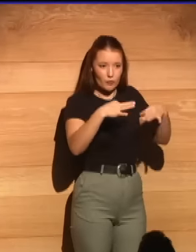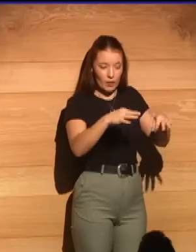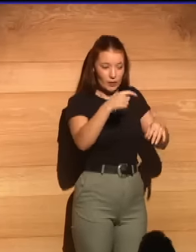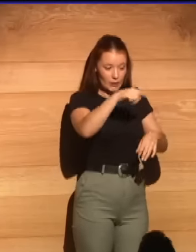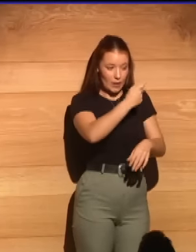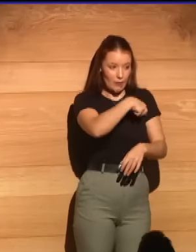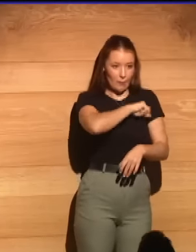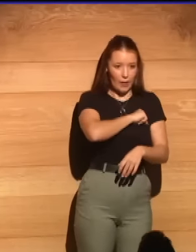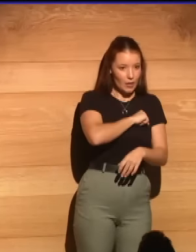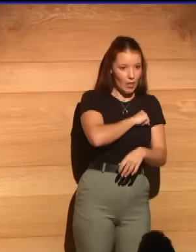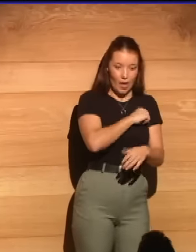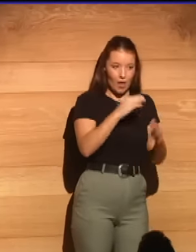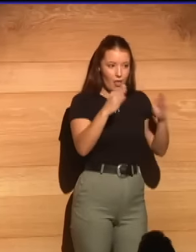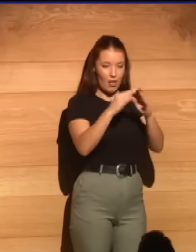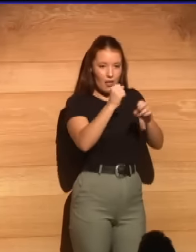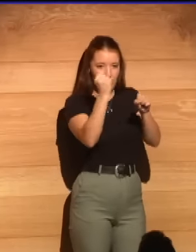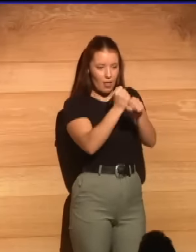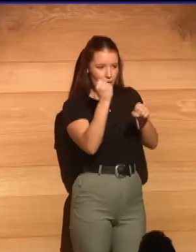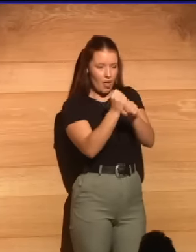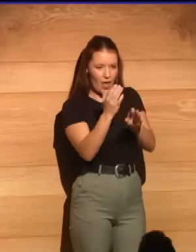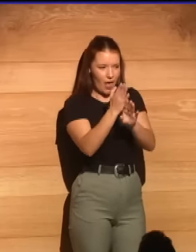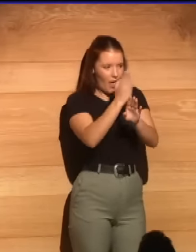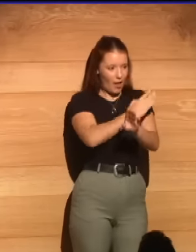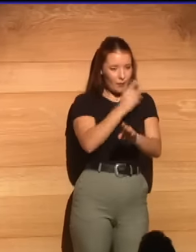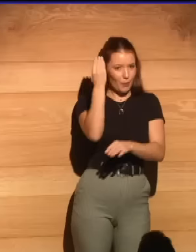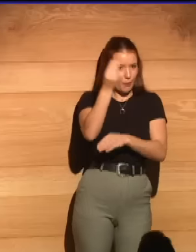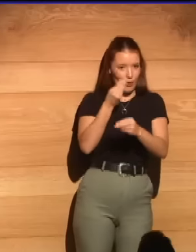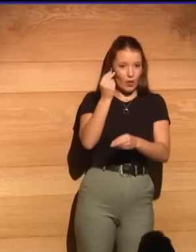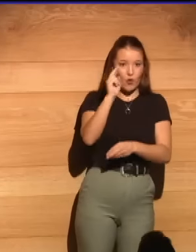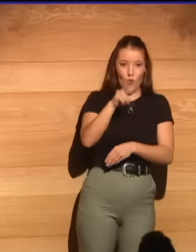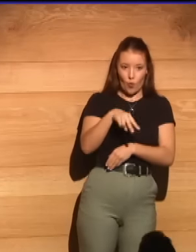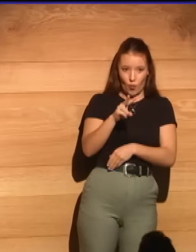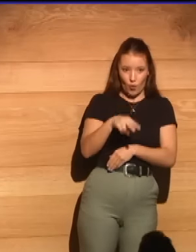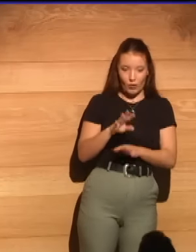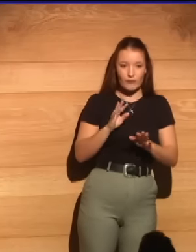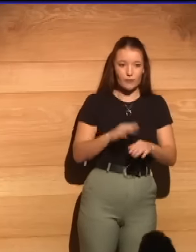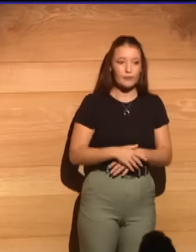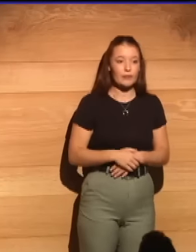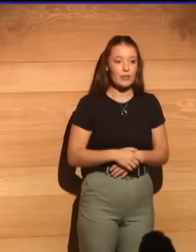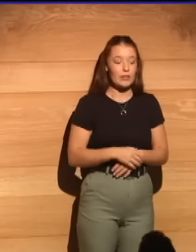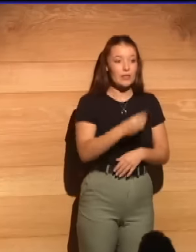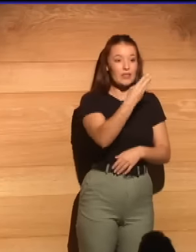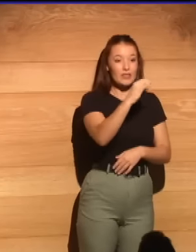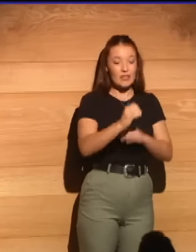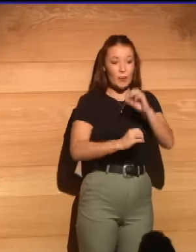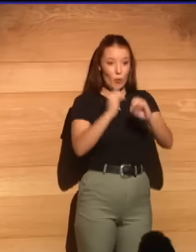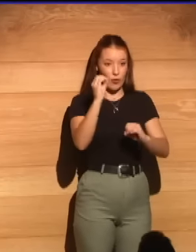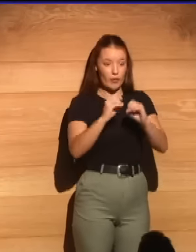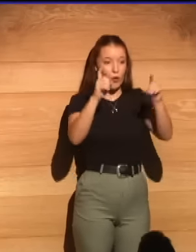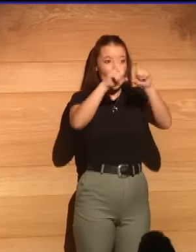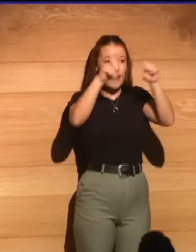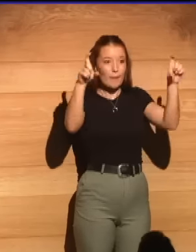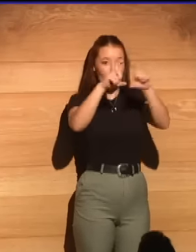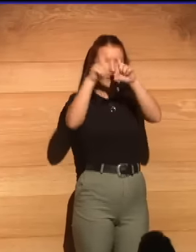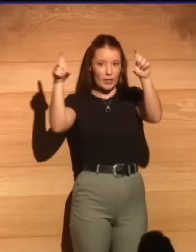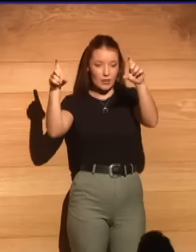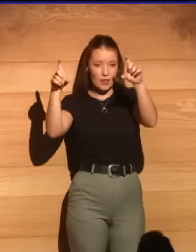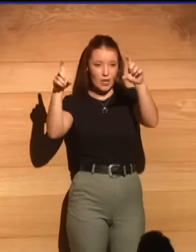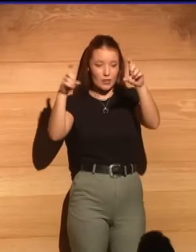el teletrabajo. Y en cambio hemos podido conseguir una adopción masiva, alrededor de un 30% de las empresas han podido mantener cierta actividad